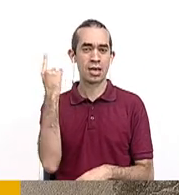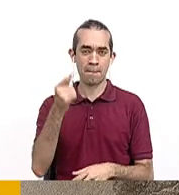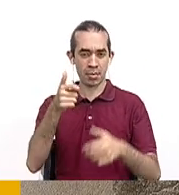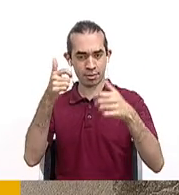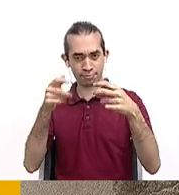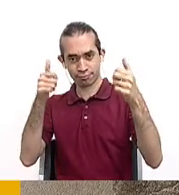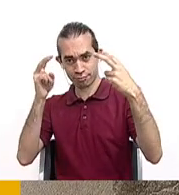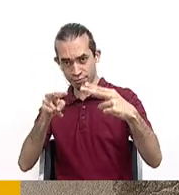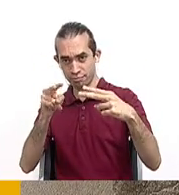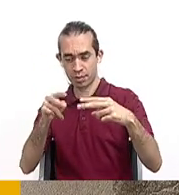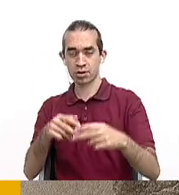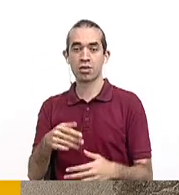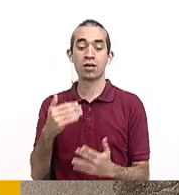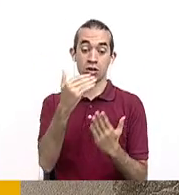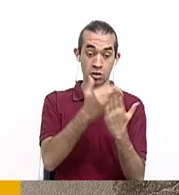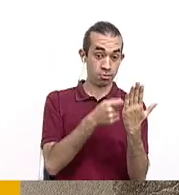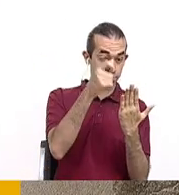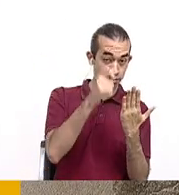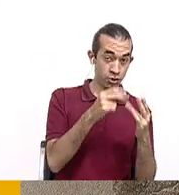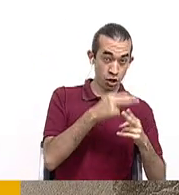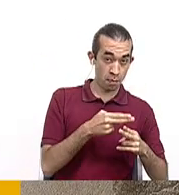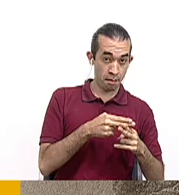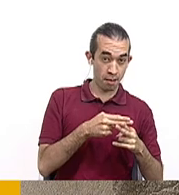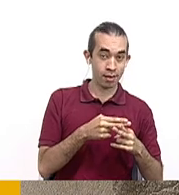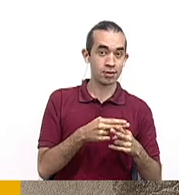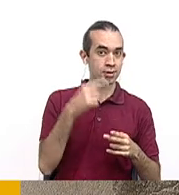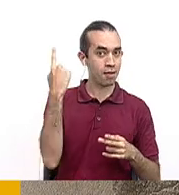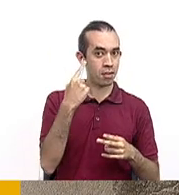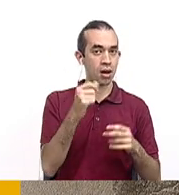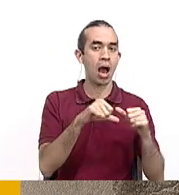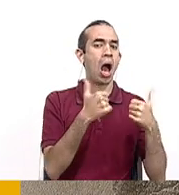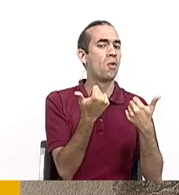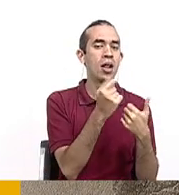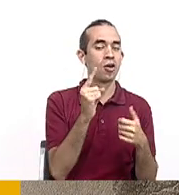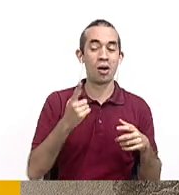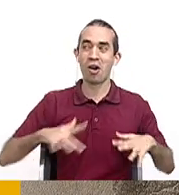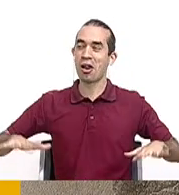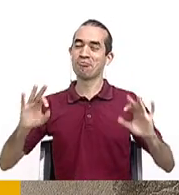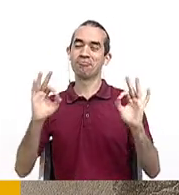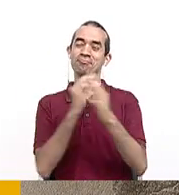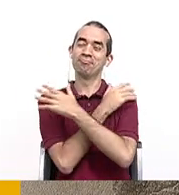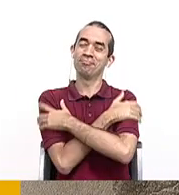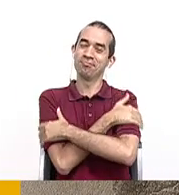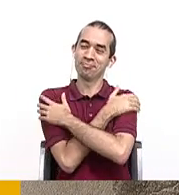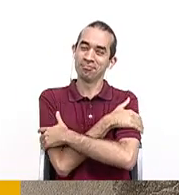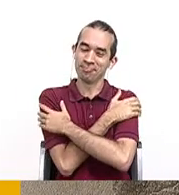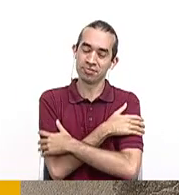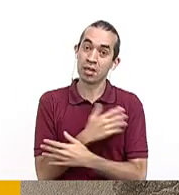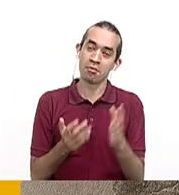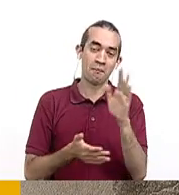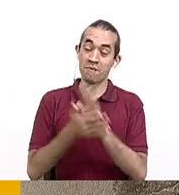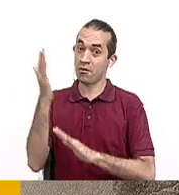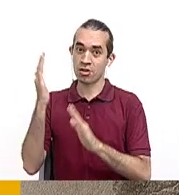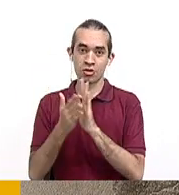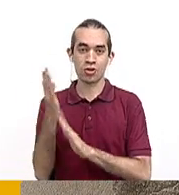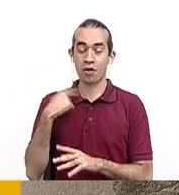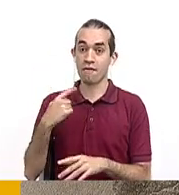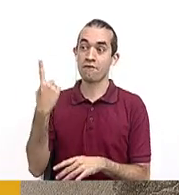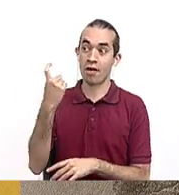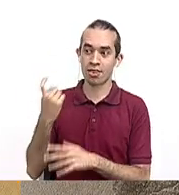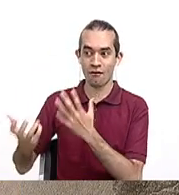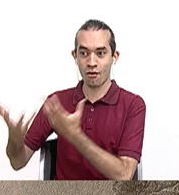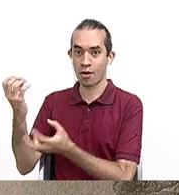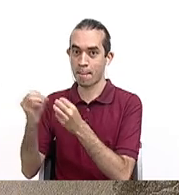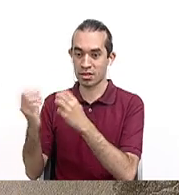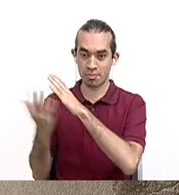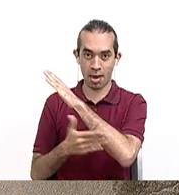pasamos lista ya no tanto en un aula sino en este sitio acogedor yo me voy porque voy a echarle un poquito más de leña a ese fuego